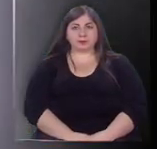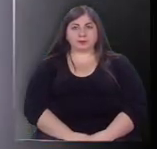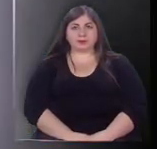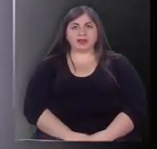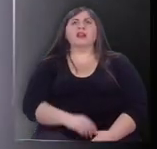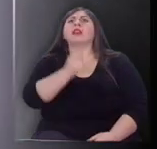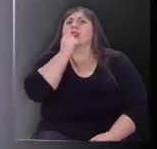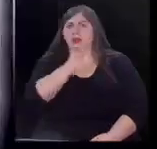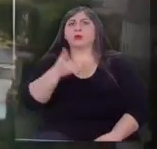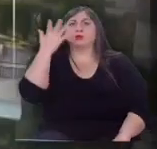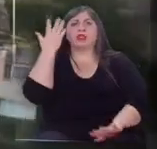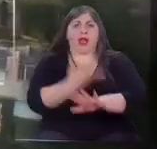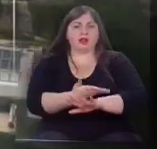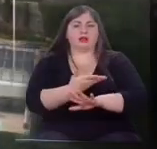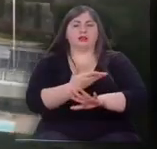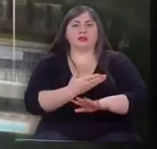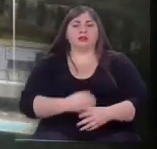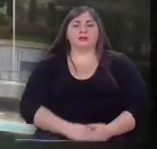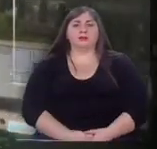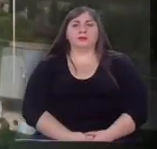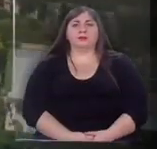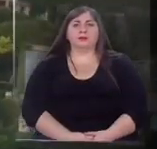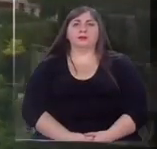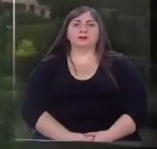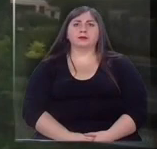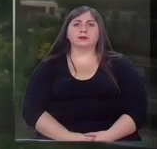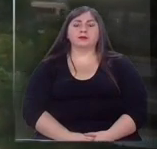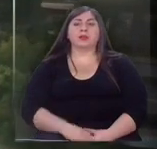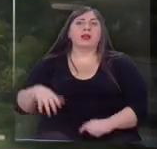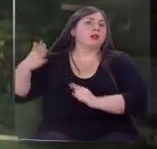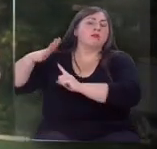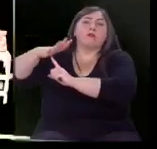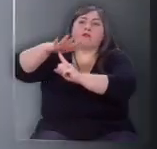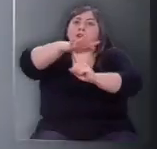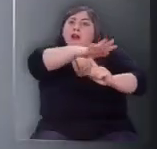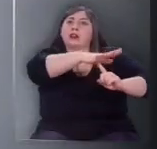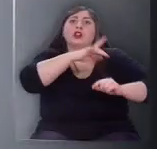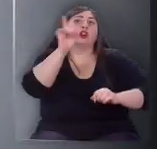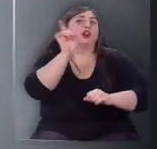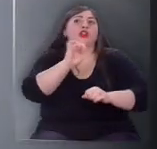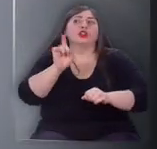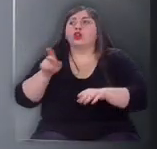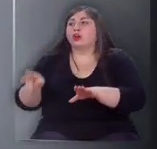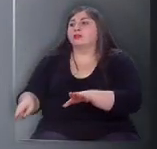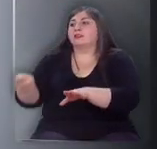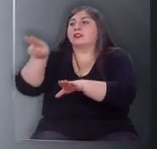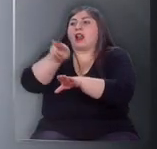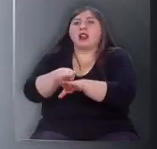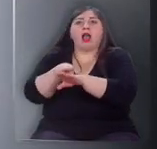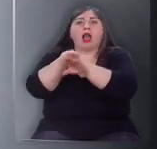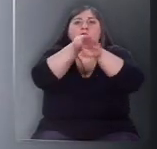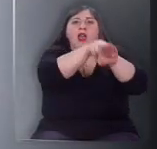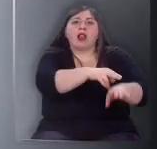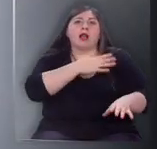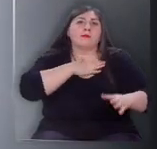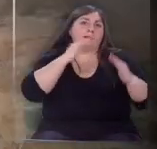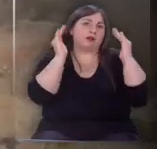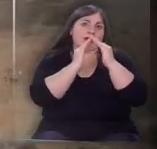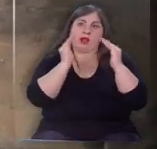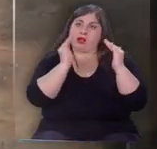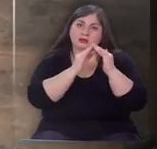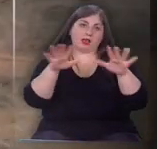Tenemos denuncia, efectivamente. El vuelo no tenía por objeto trasladarme a mi casa de